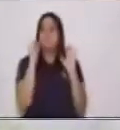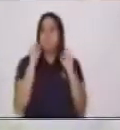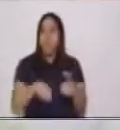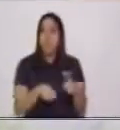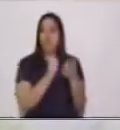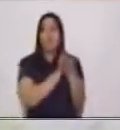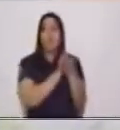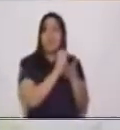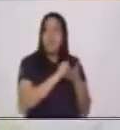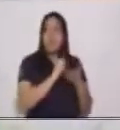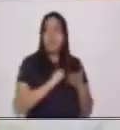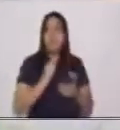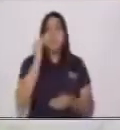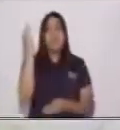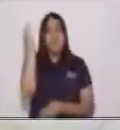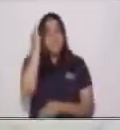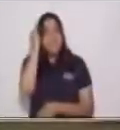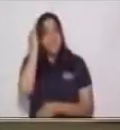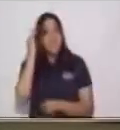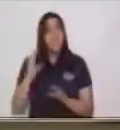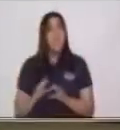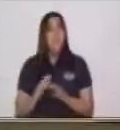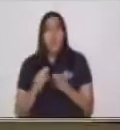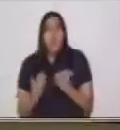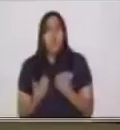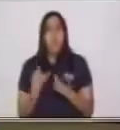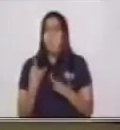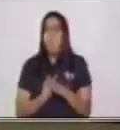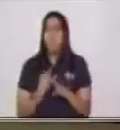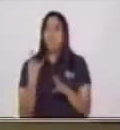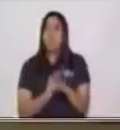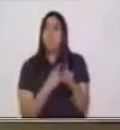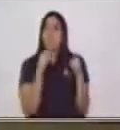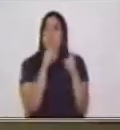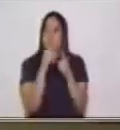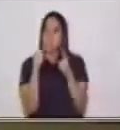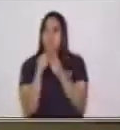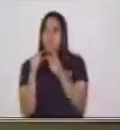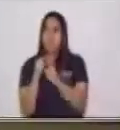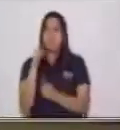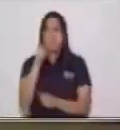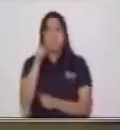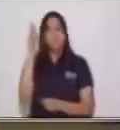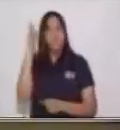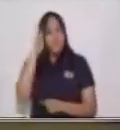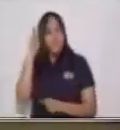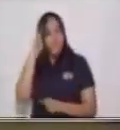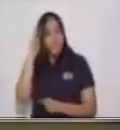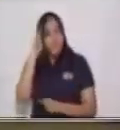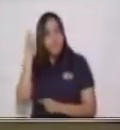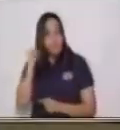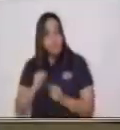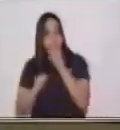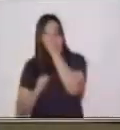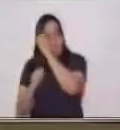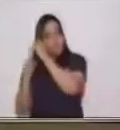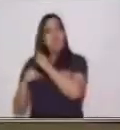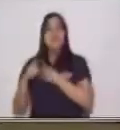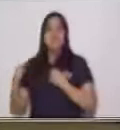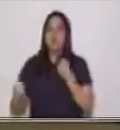poder saber cuándo utilizarla. Y es importante que tú las recuerdes. Esto pues se refuerza obviamente con